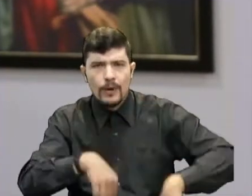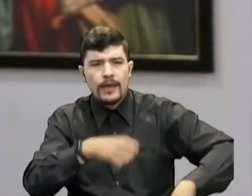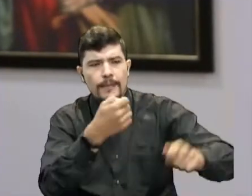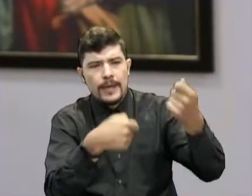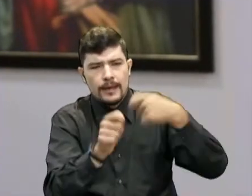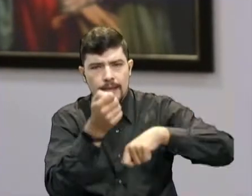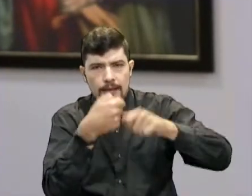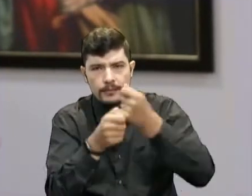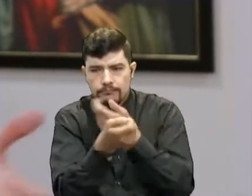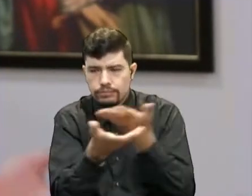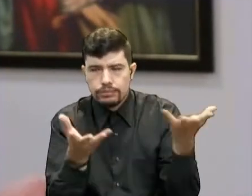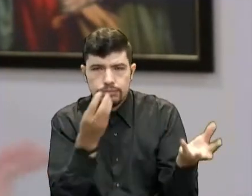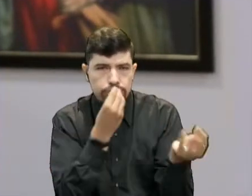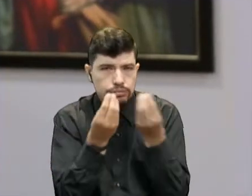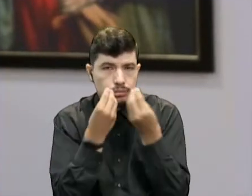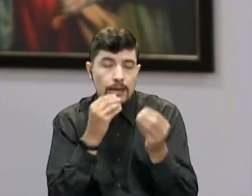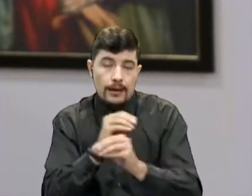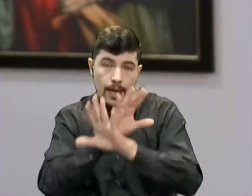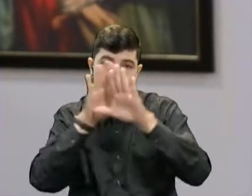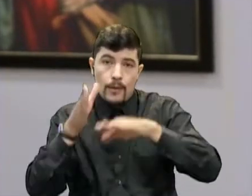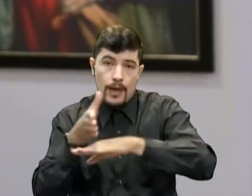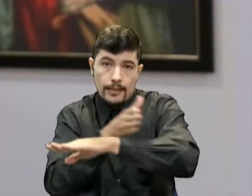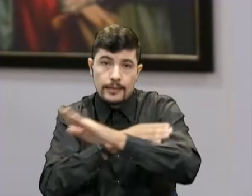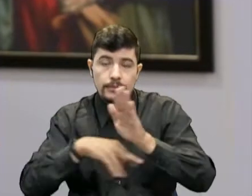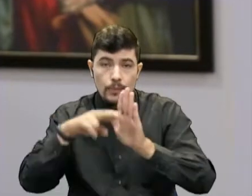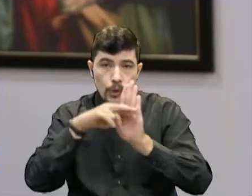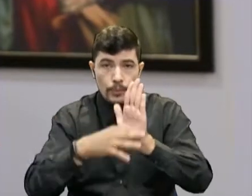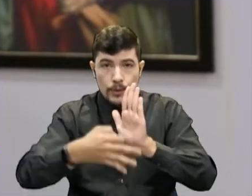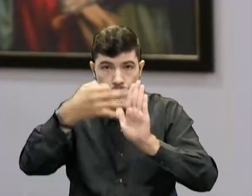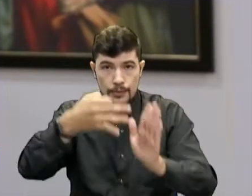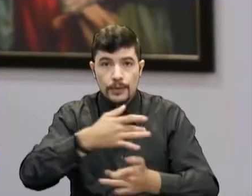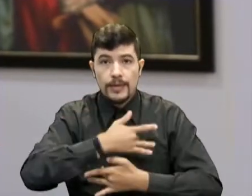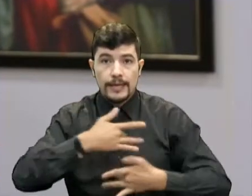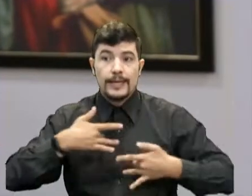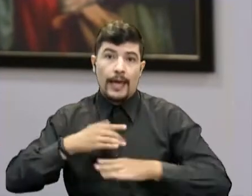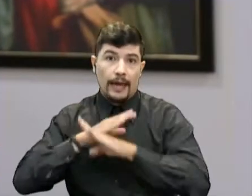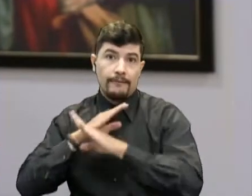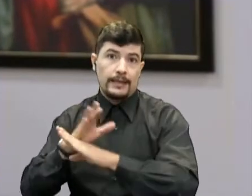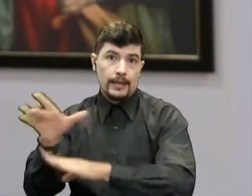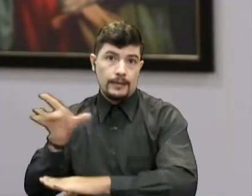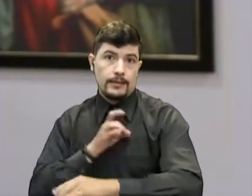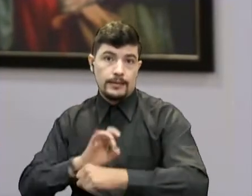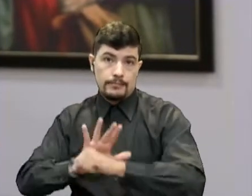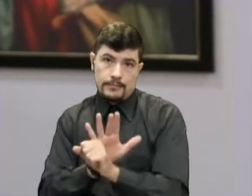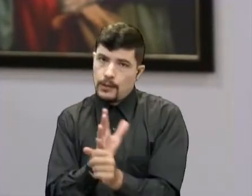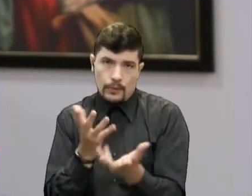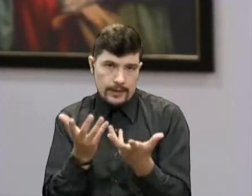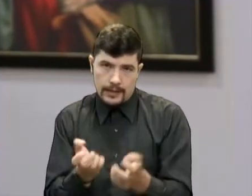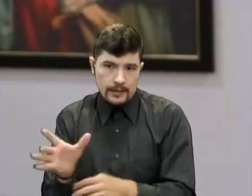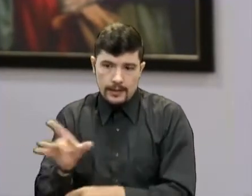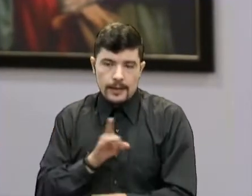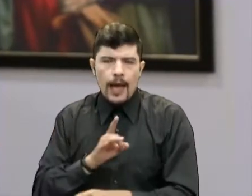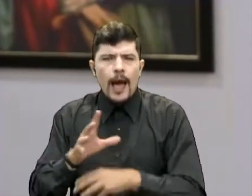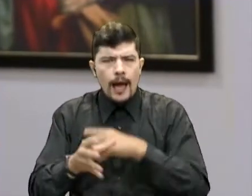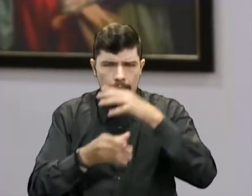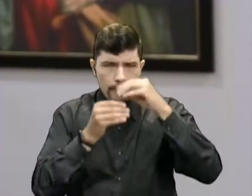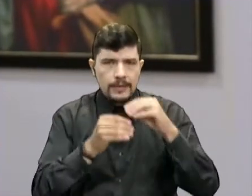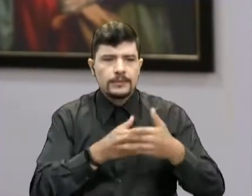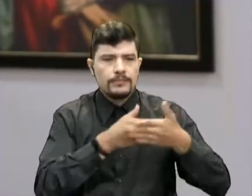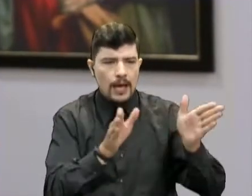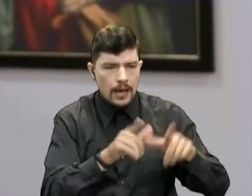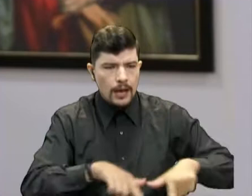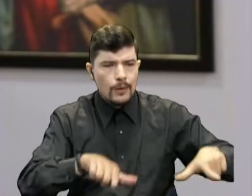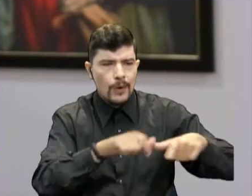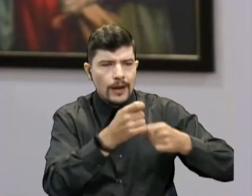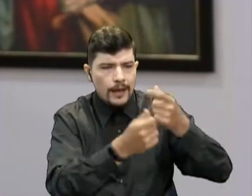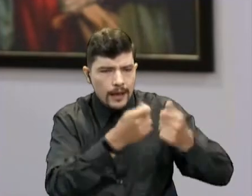con protocolos de bioseguridad, garantizando que se evite el contagio, que es algo que no queremos, pero además permitiendo una apertura económica y